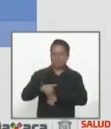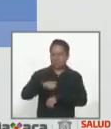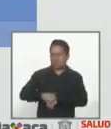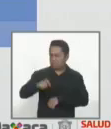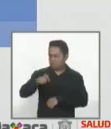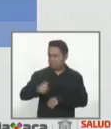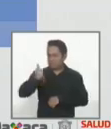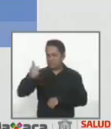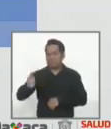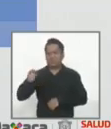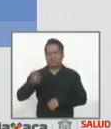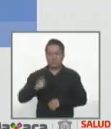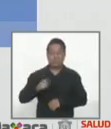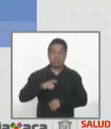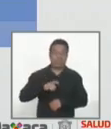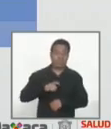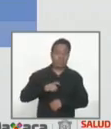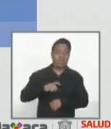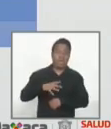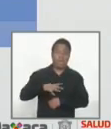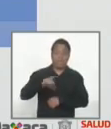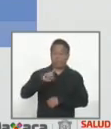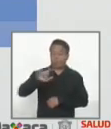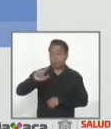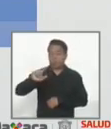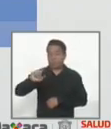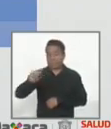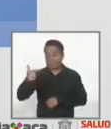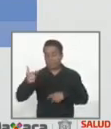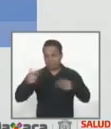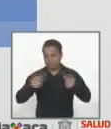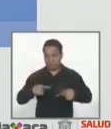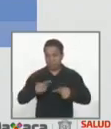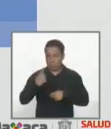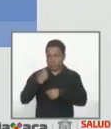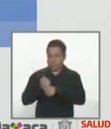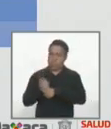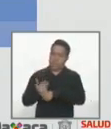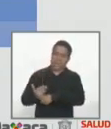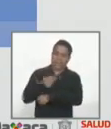26, 127 casos. Sin embargo, debemos recordar que el año pasado